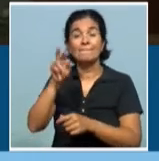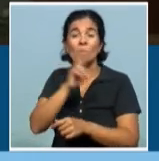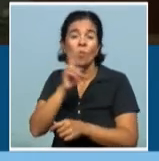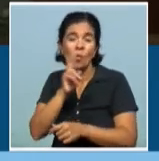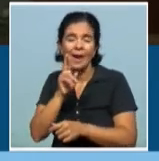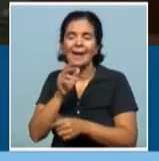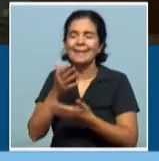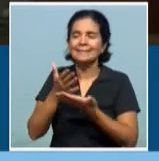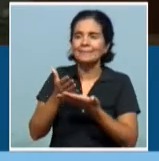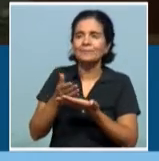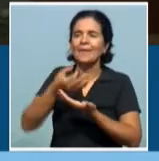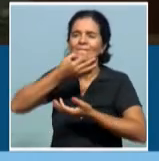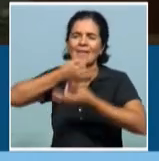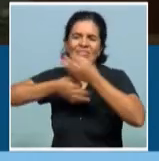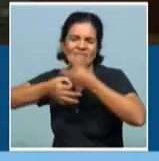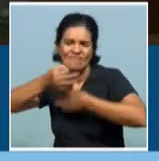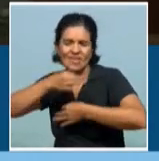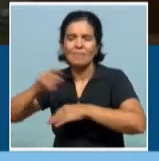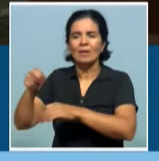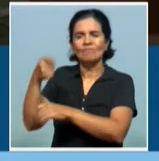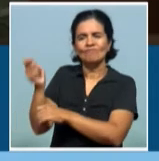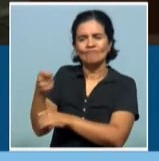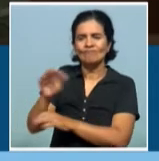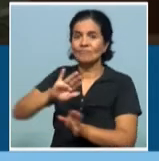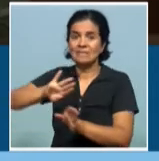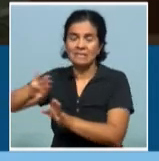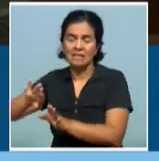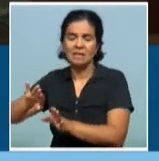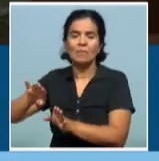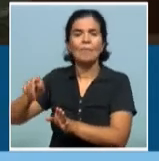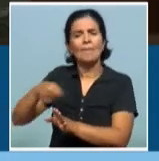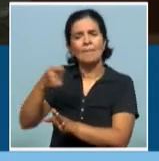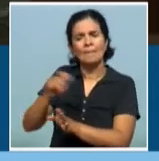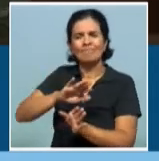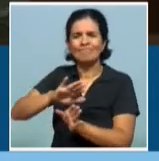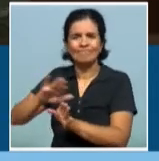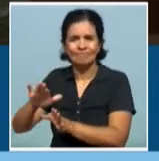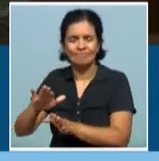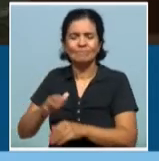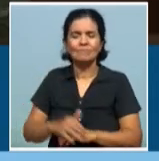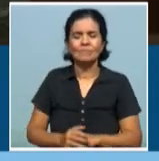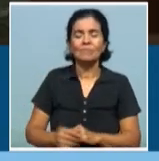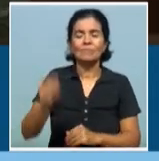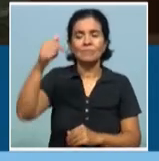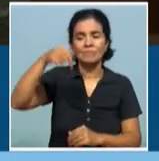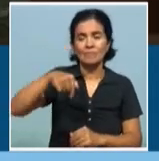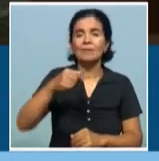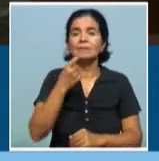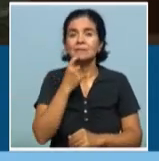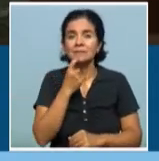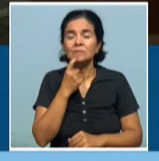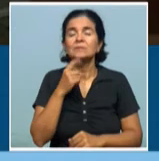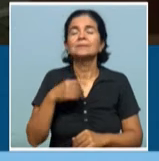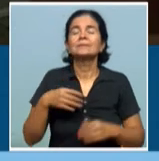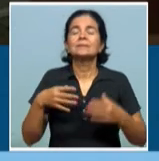de Seguridad sobre diversidad sexual, trata y prostitución. Extendimos nuestro accionar al interior de la provincia a través de las sedes de la